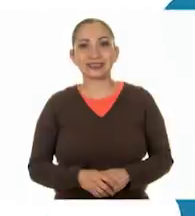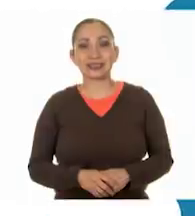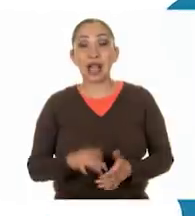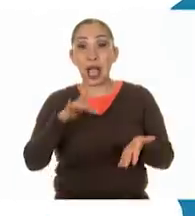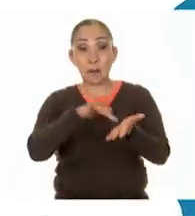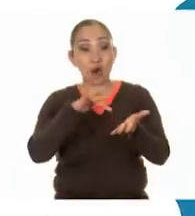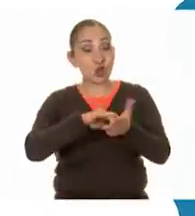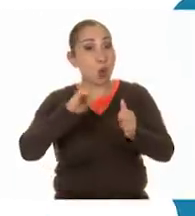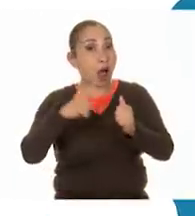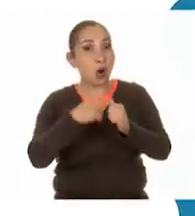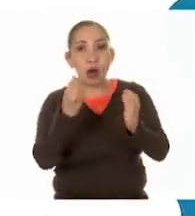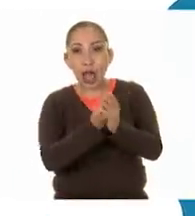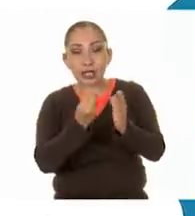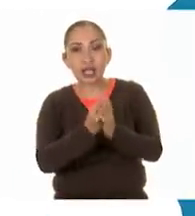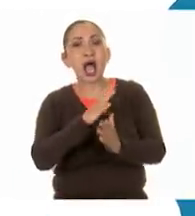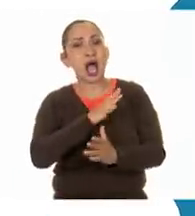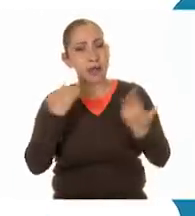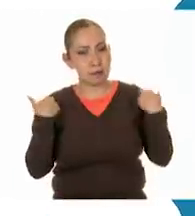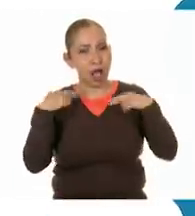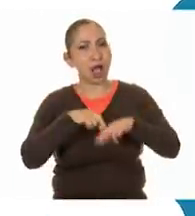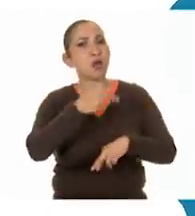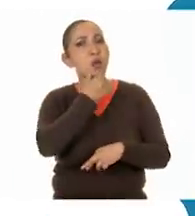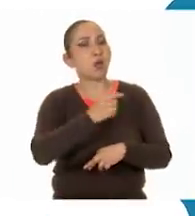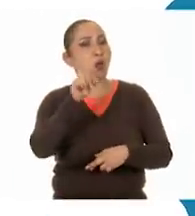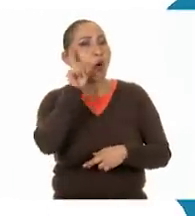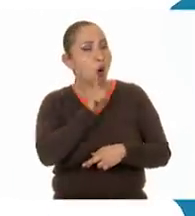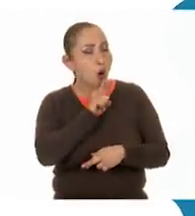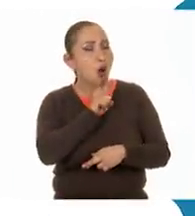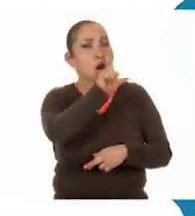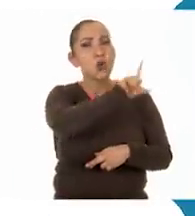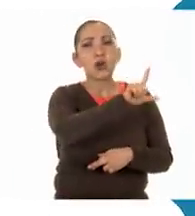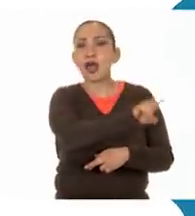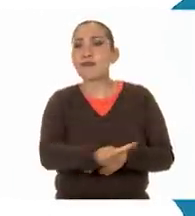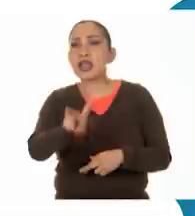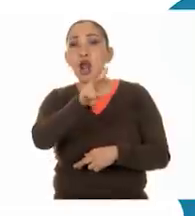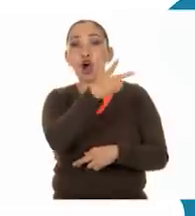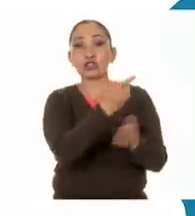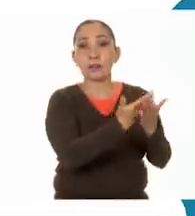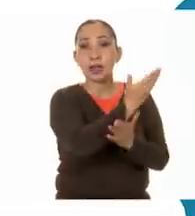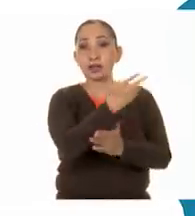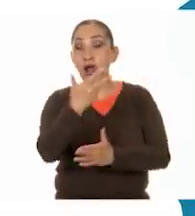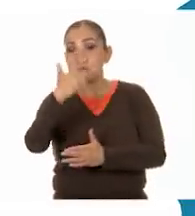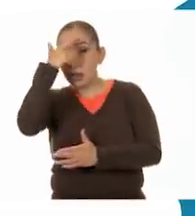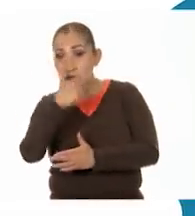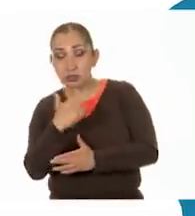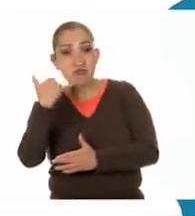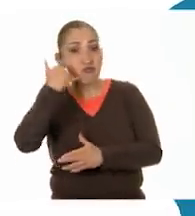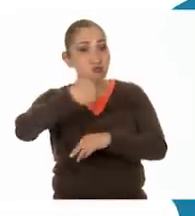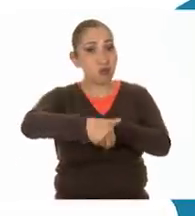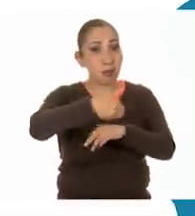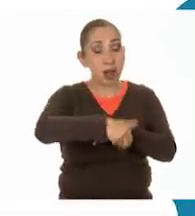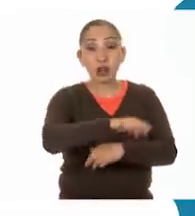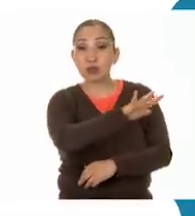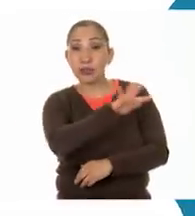Para apoyo pedagógico, hay maestras y maestros de lunes a viernes de 8 a 20 horas en el teléfono